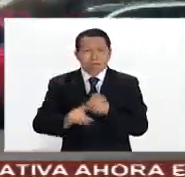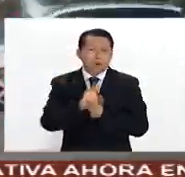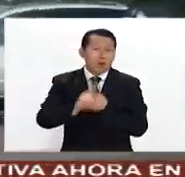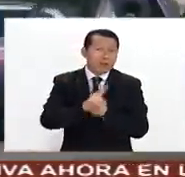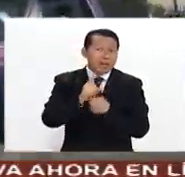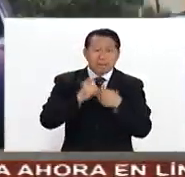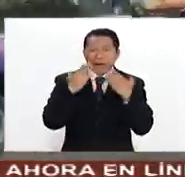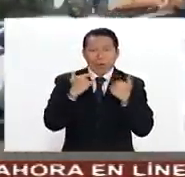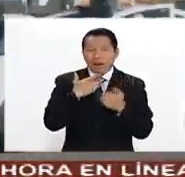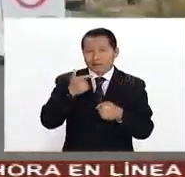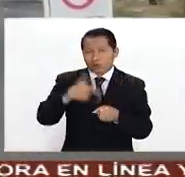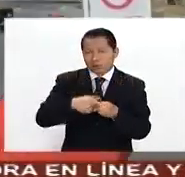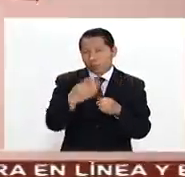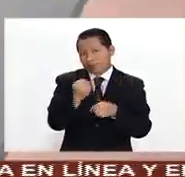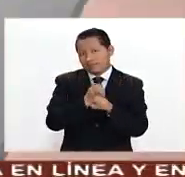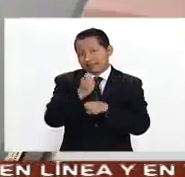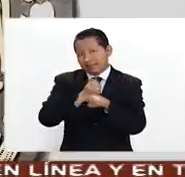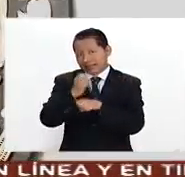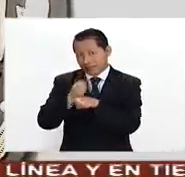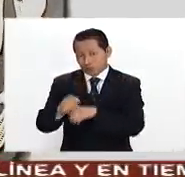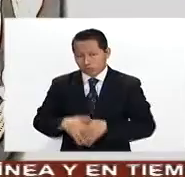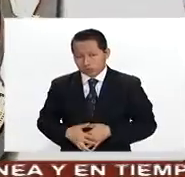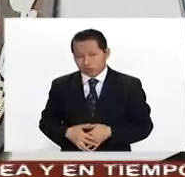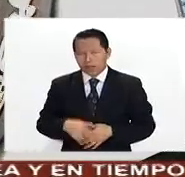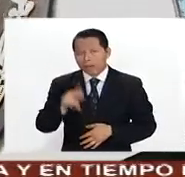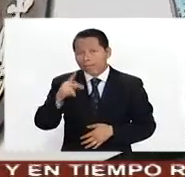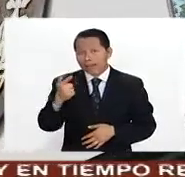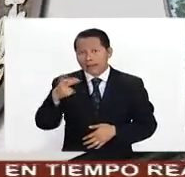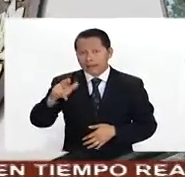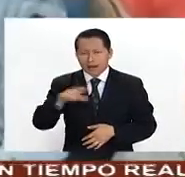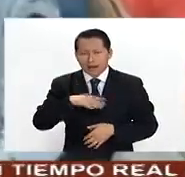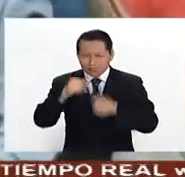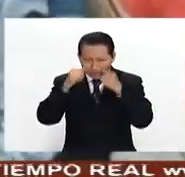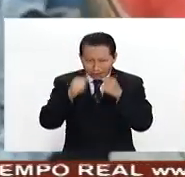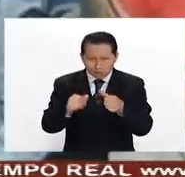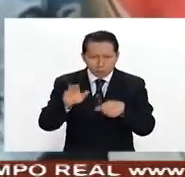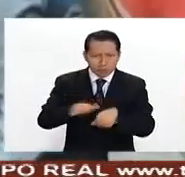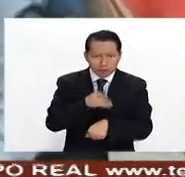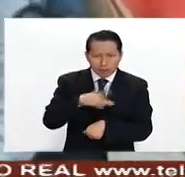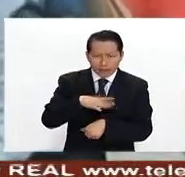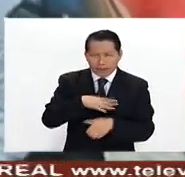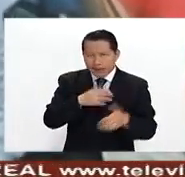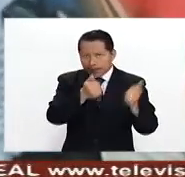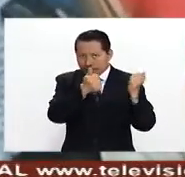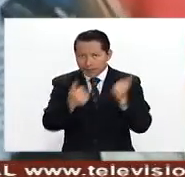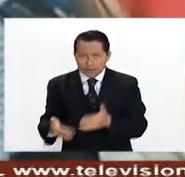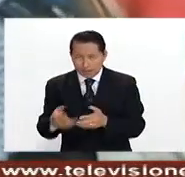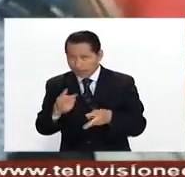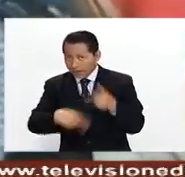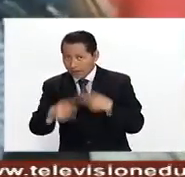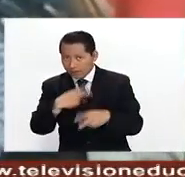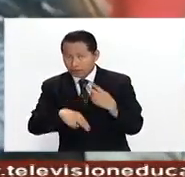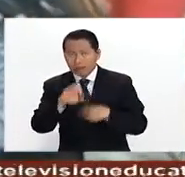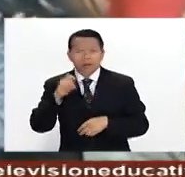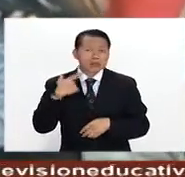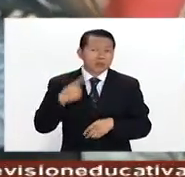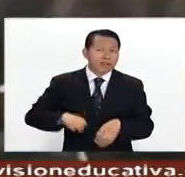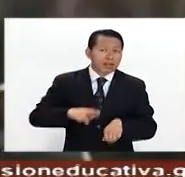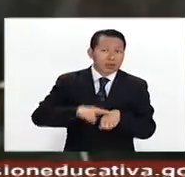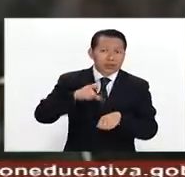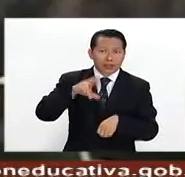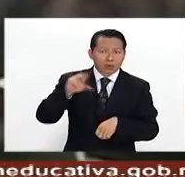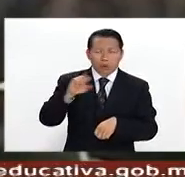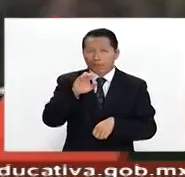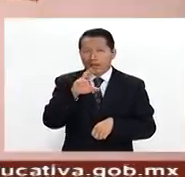abasto en 9 estados del país. La PGR toma previsiones ante la llegada a nuestro país del exgobernador de Quintana Roo,